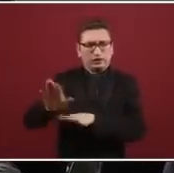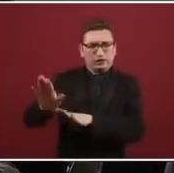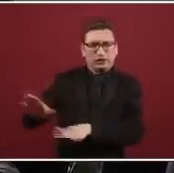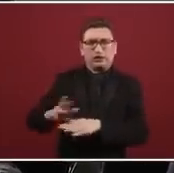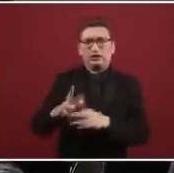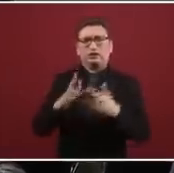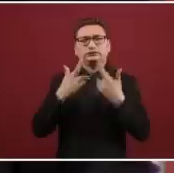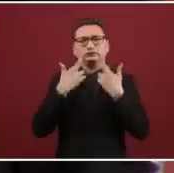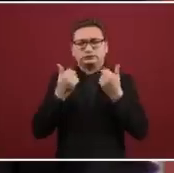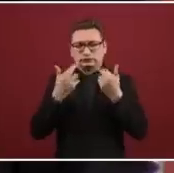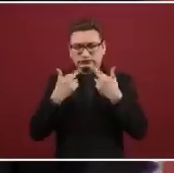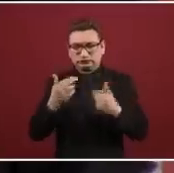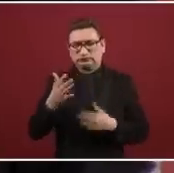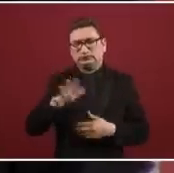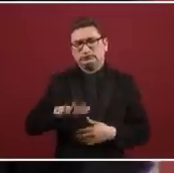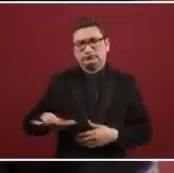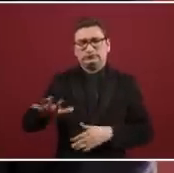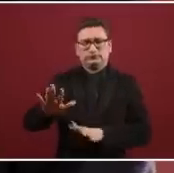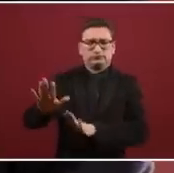ranchos,